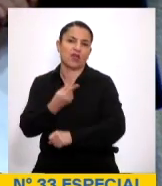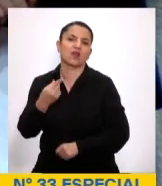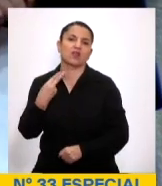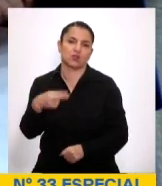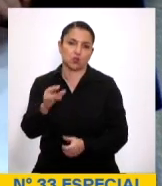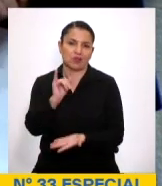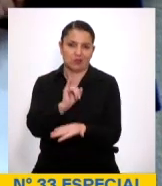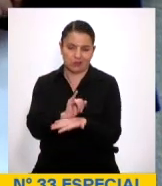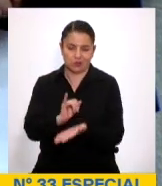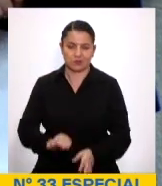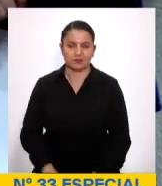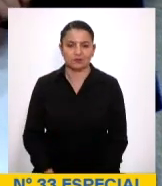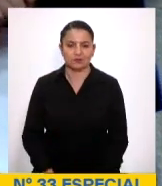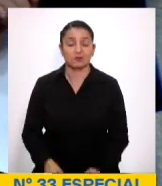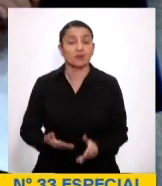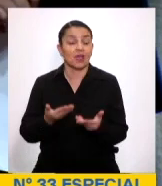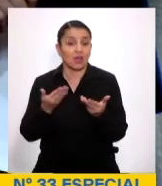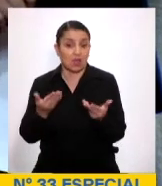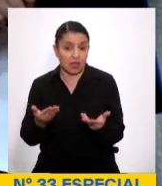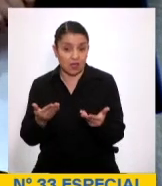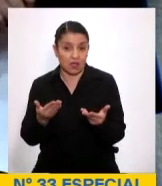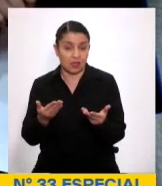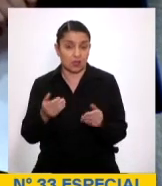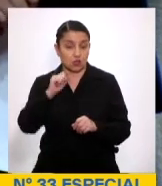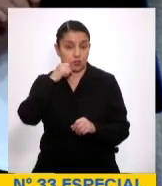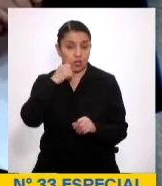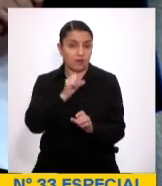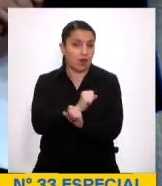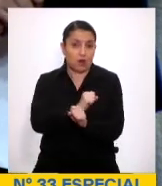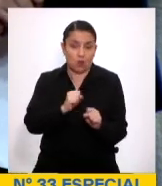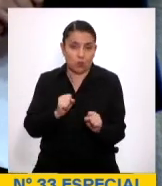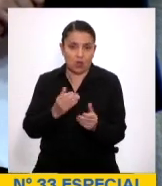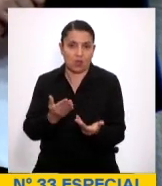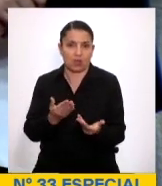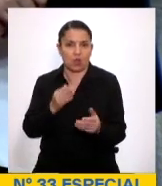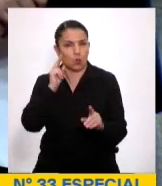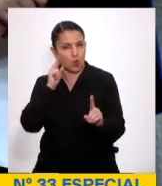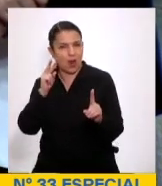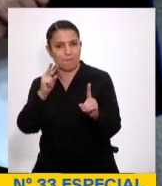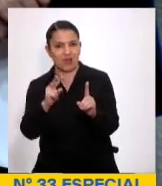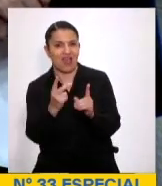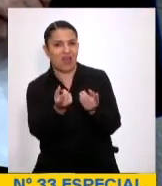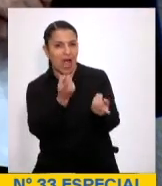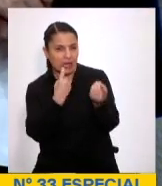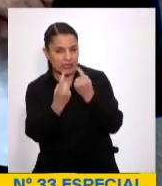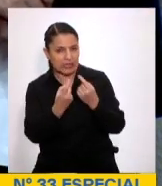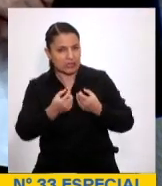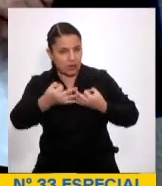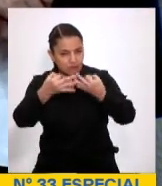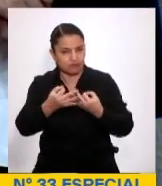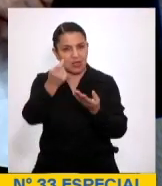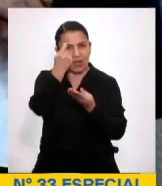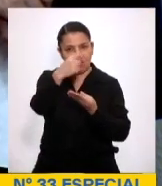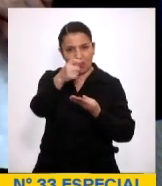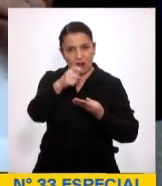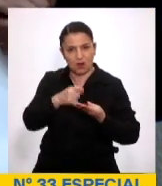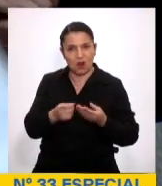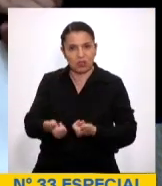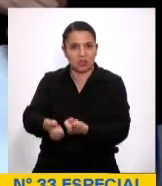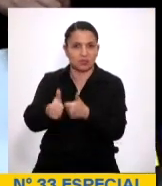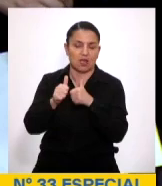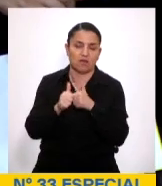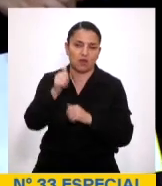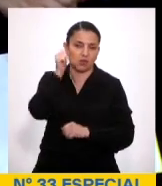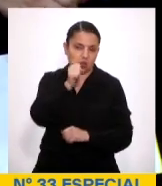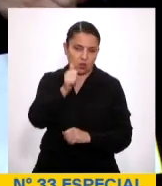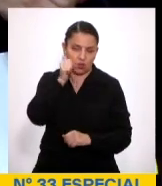instituciones y esto por supuesto que no impide ejercer al mismo tiempo una mirada crítica y severa al evaluar aquellos de desafíos que se presentan día a